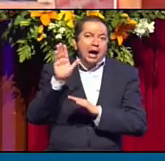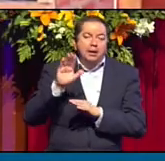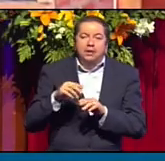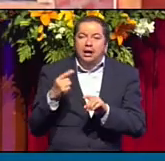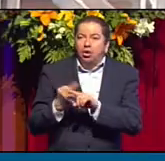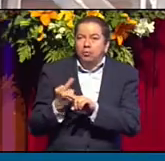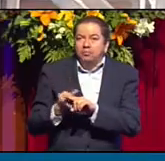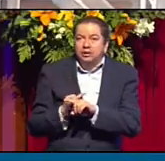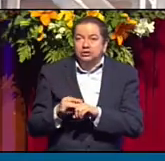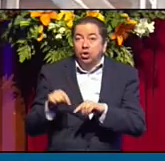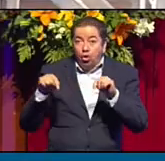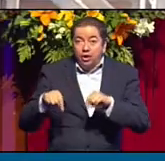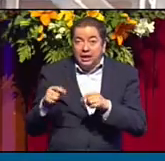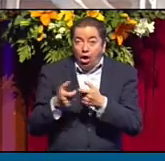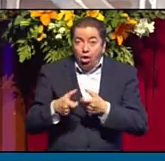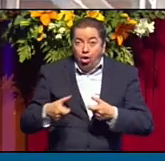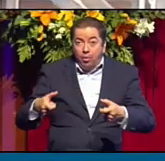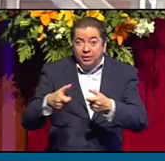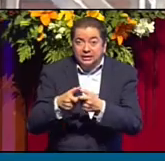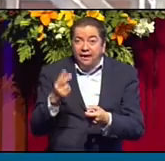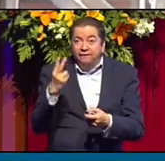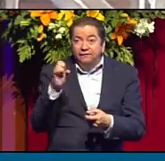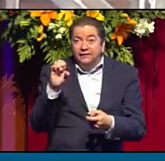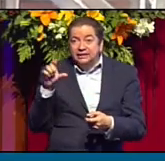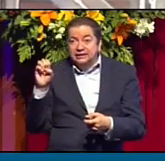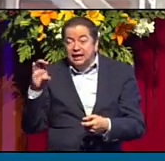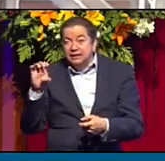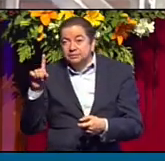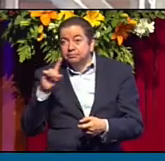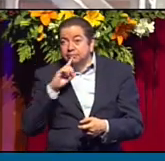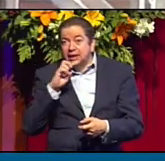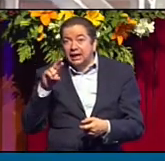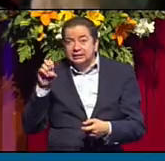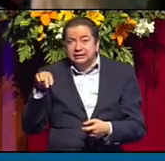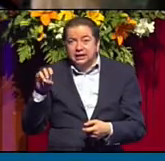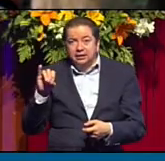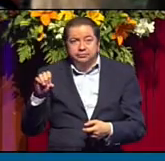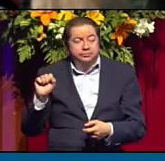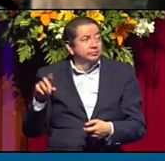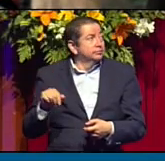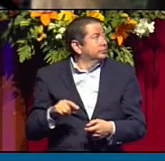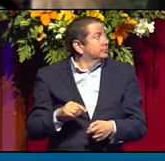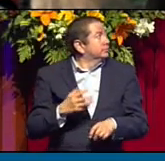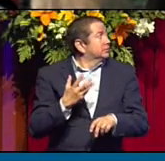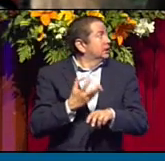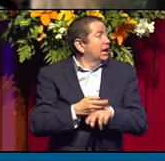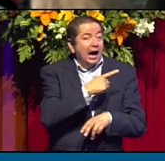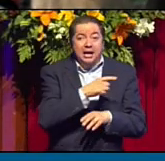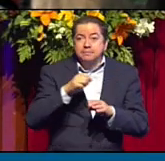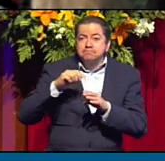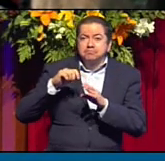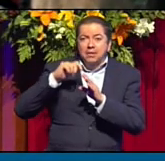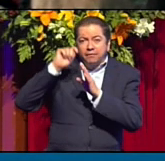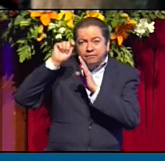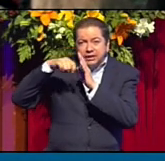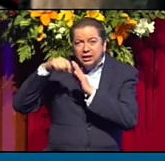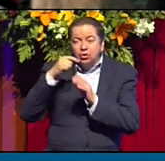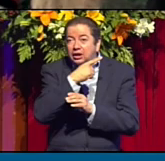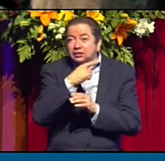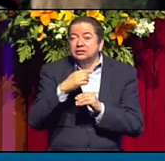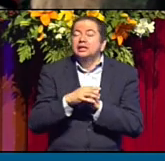día tenemos un comité, el Comité Villa Esperanza. Ahí tenemos imágenes donde efectivamente es la construcción de